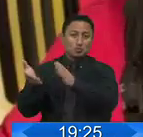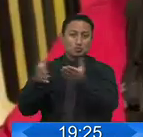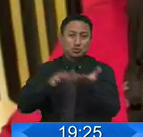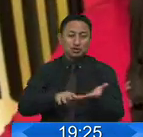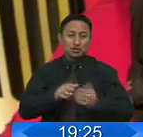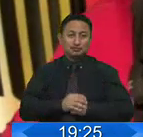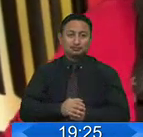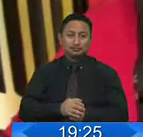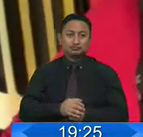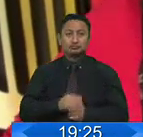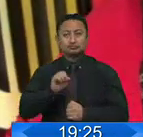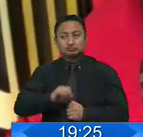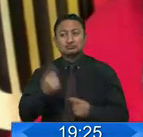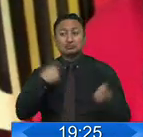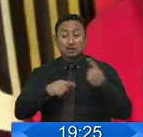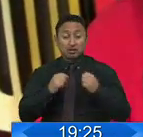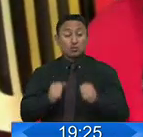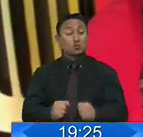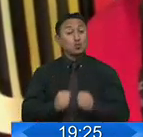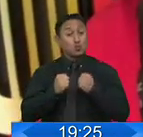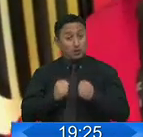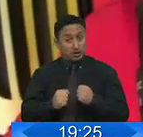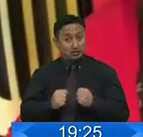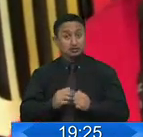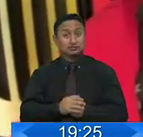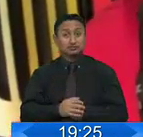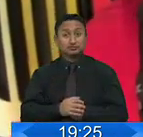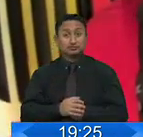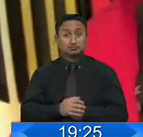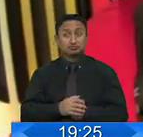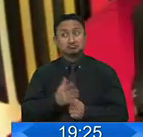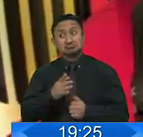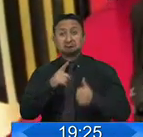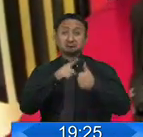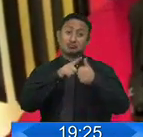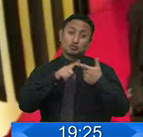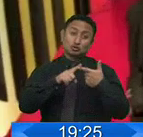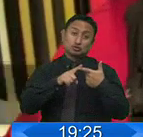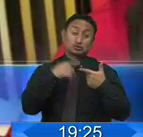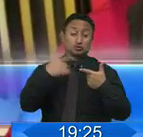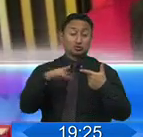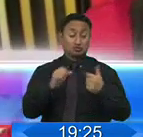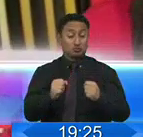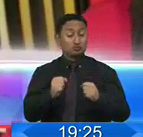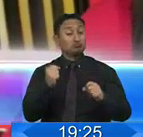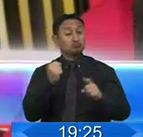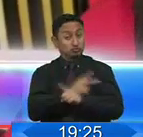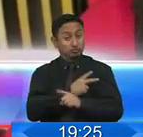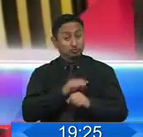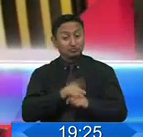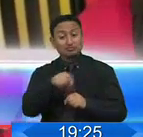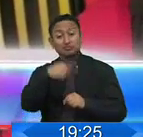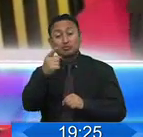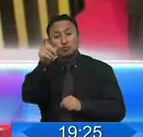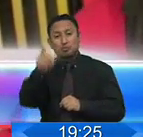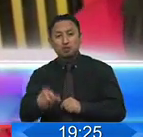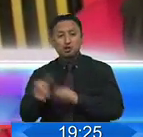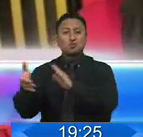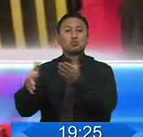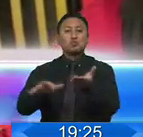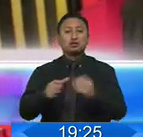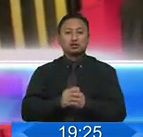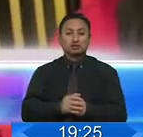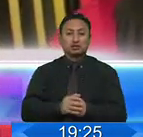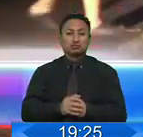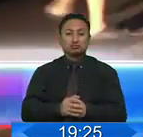bus. Leves, graves, aparentemente tenemos dos bastante graves, más un fallecido que hasta